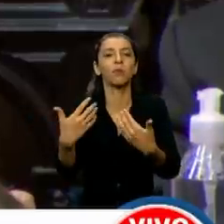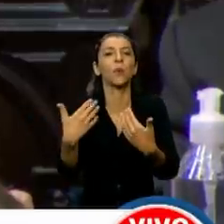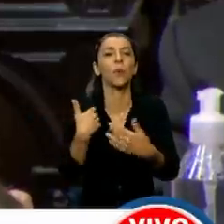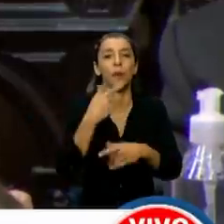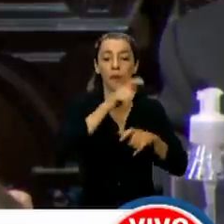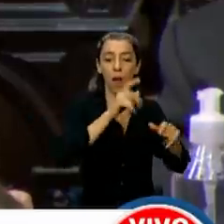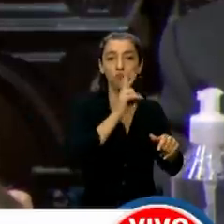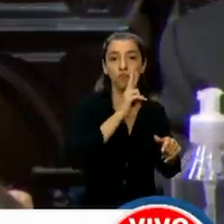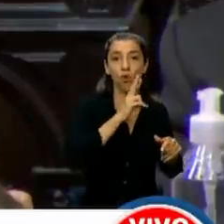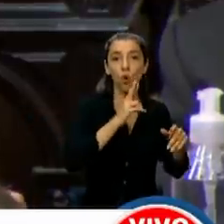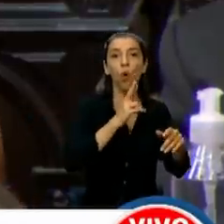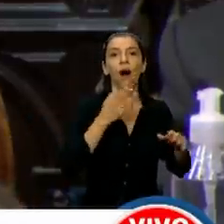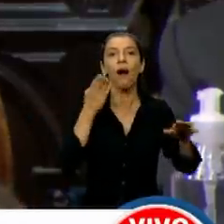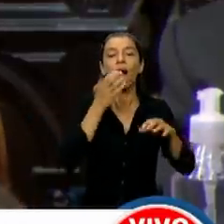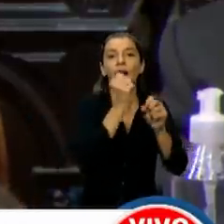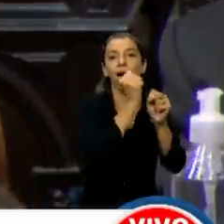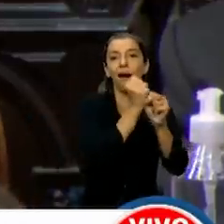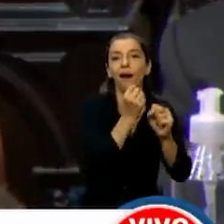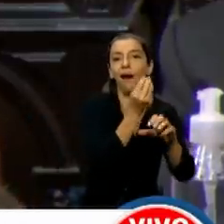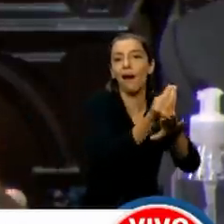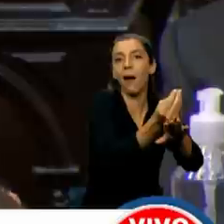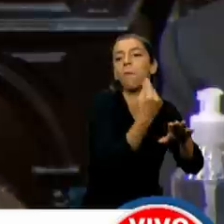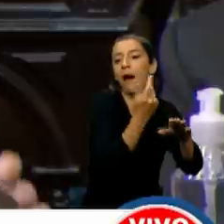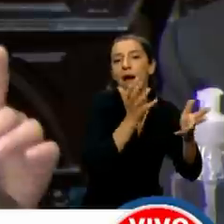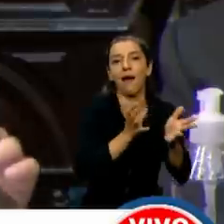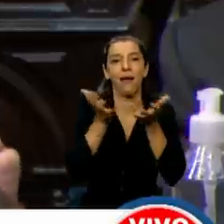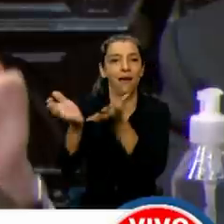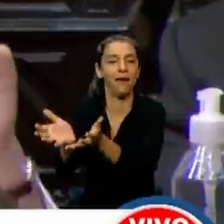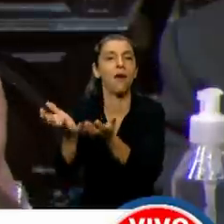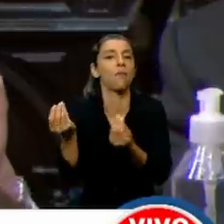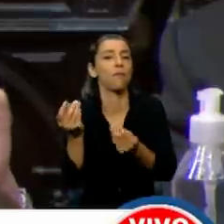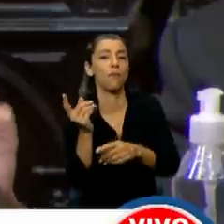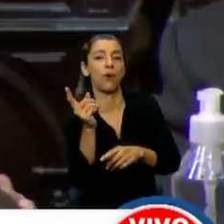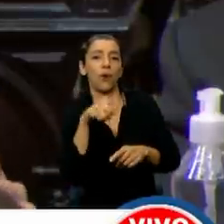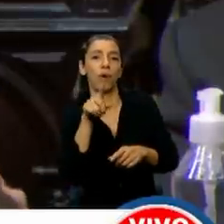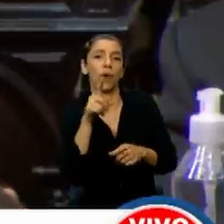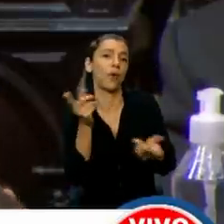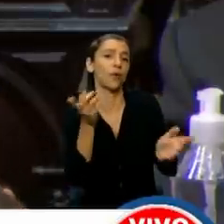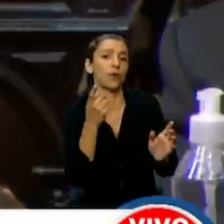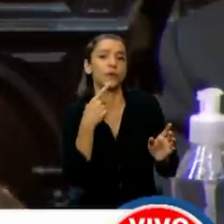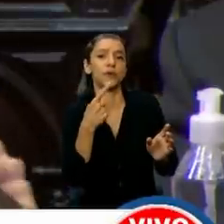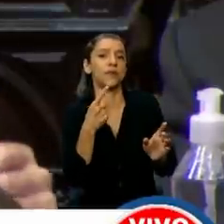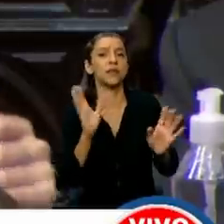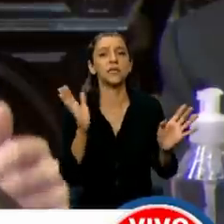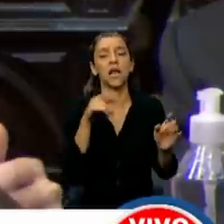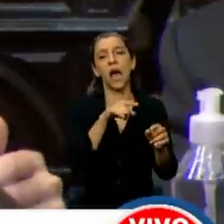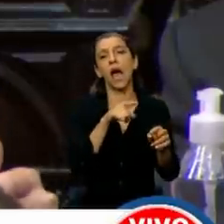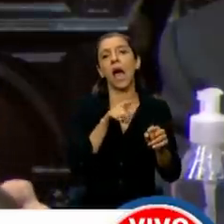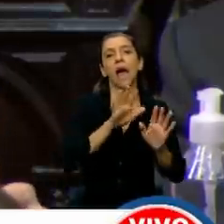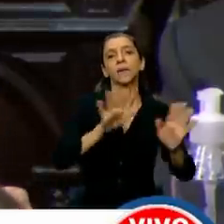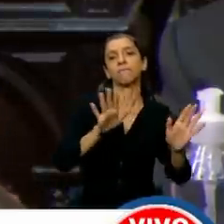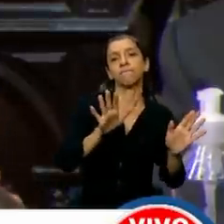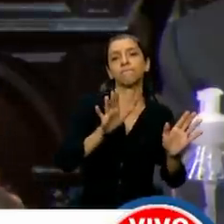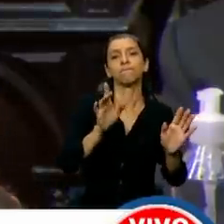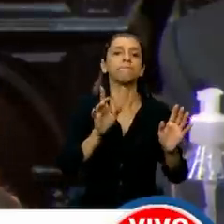salir a buscar trabajo y que nos saquen de esa estadística llamada inactiva para poder pasar